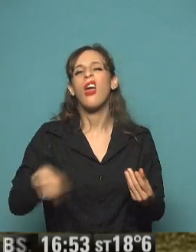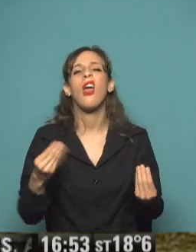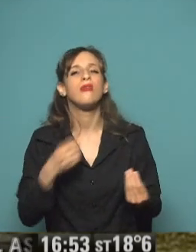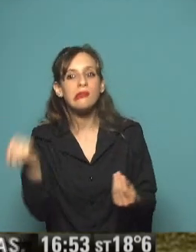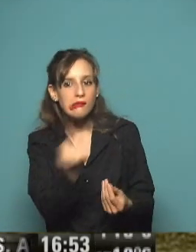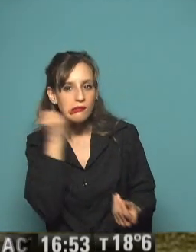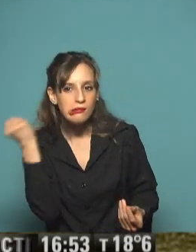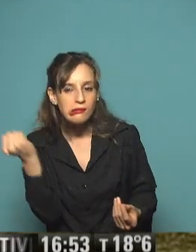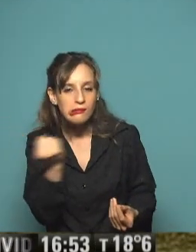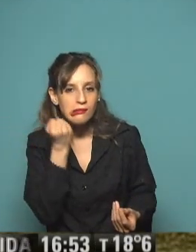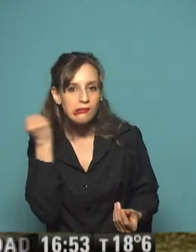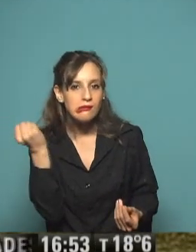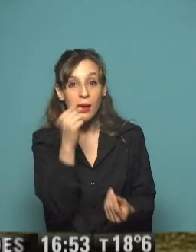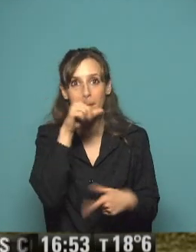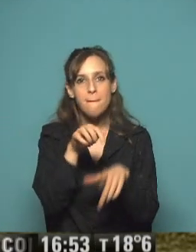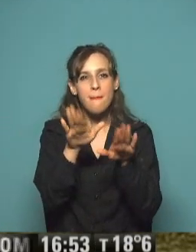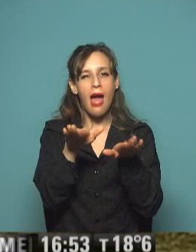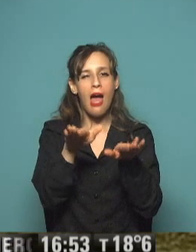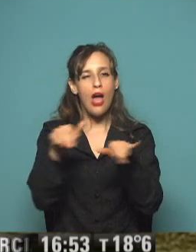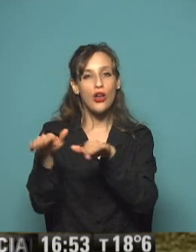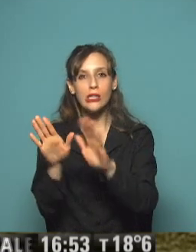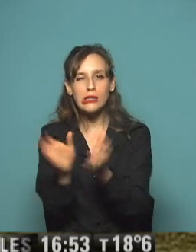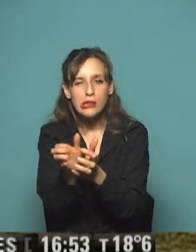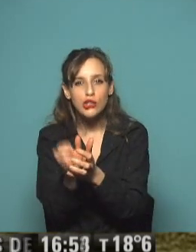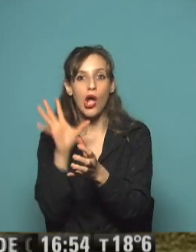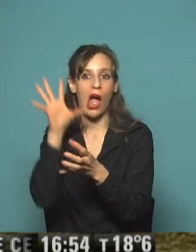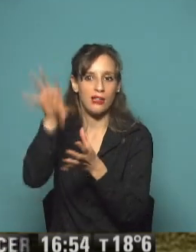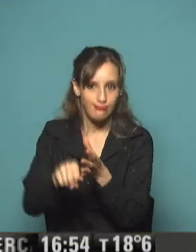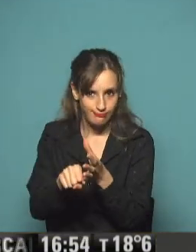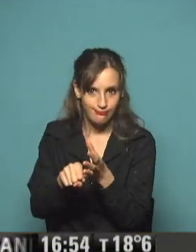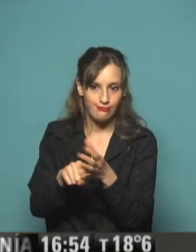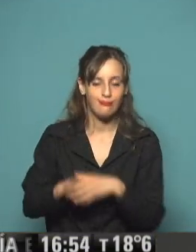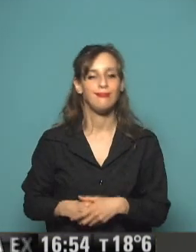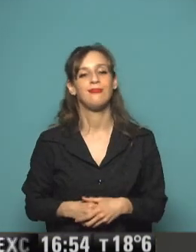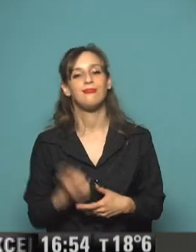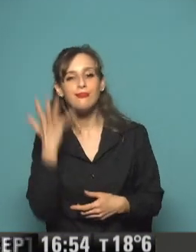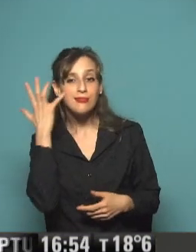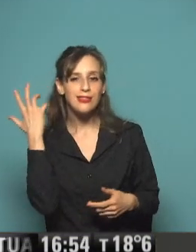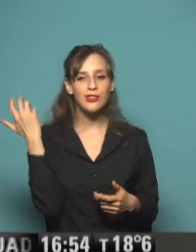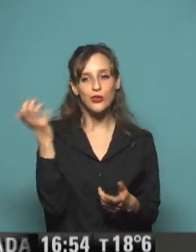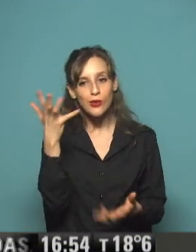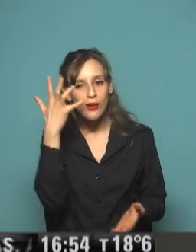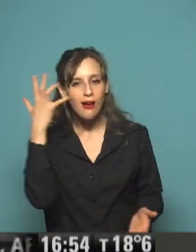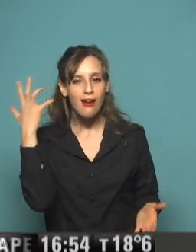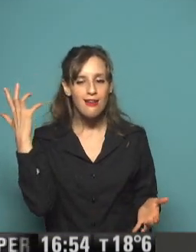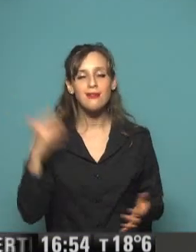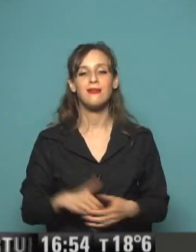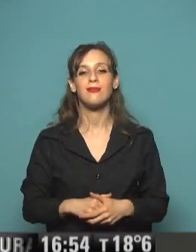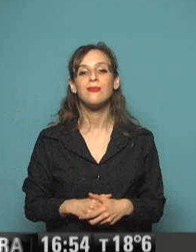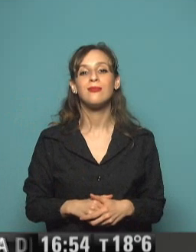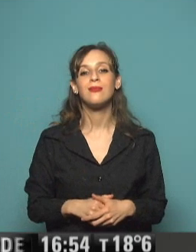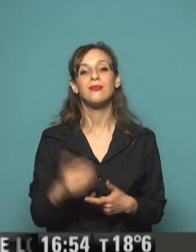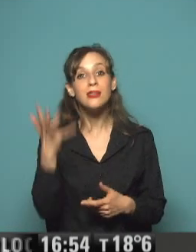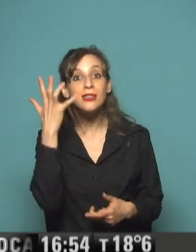gatitos tan chiquito y tan audaz. Miau, miau, miau,